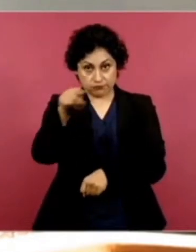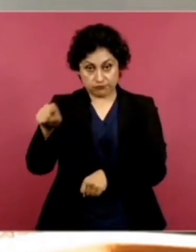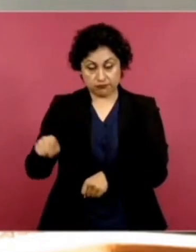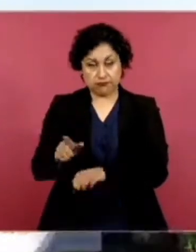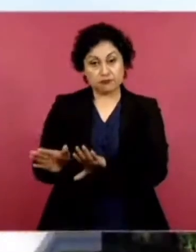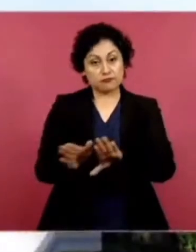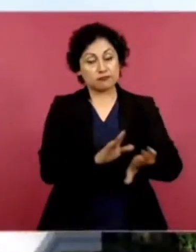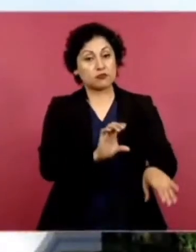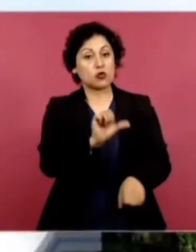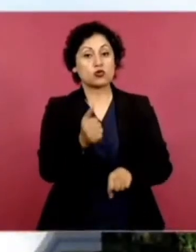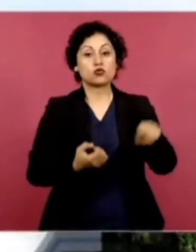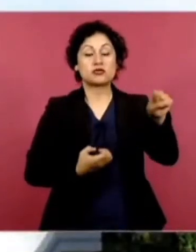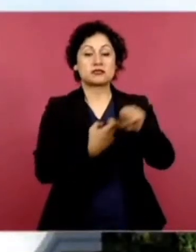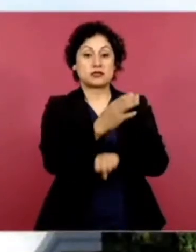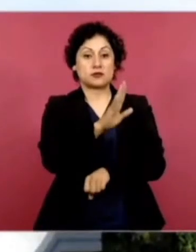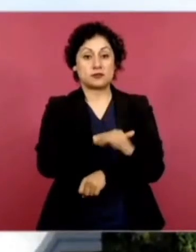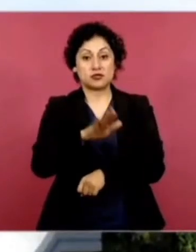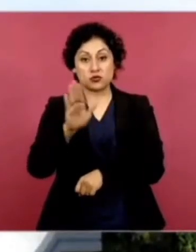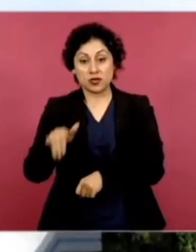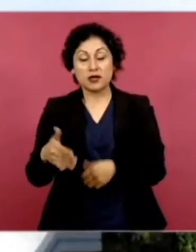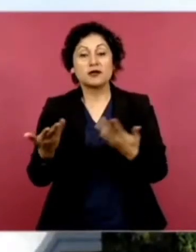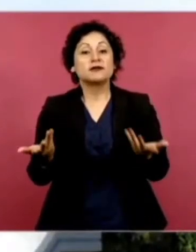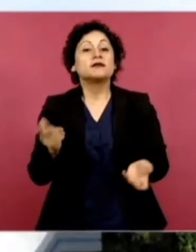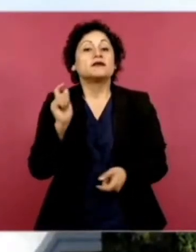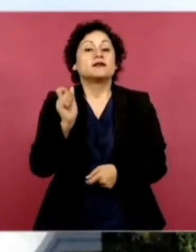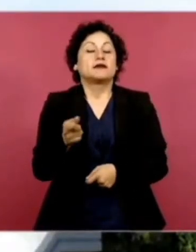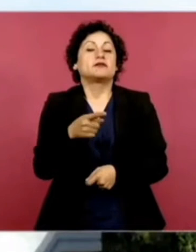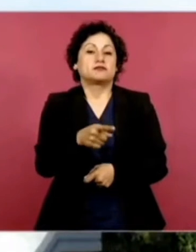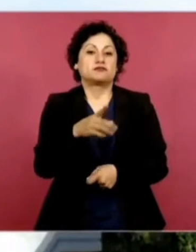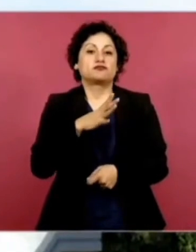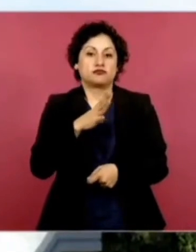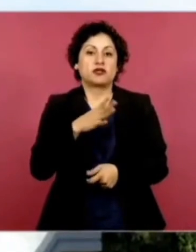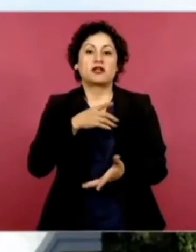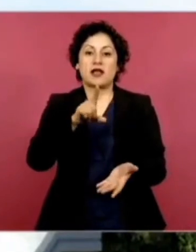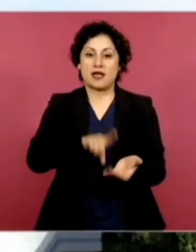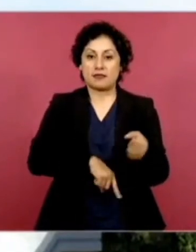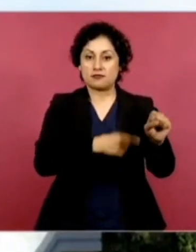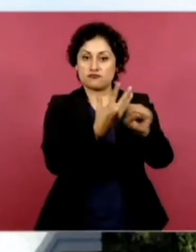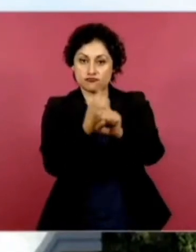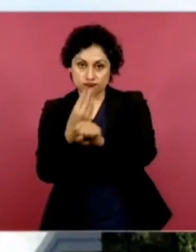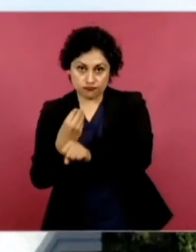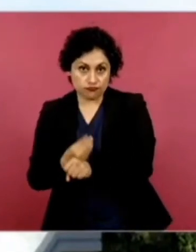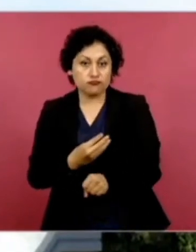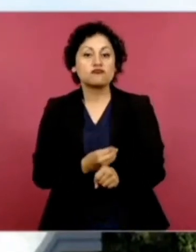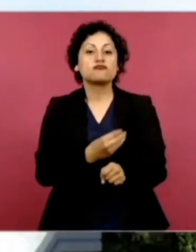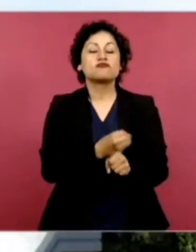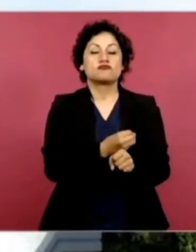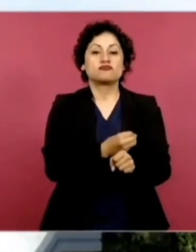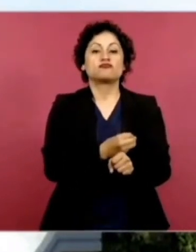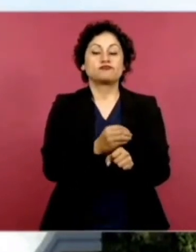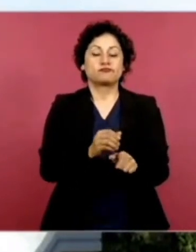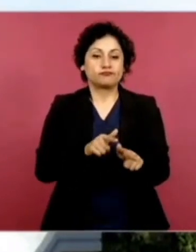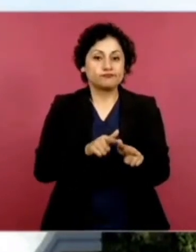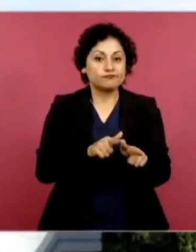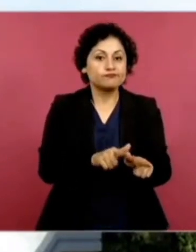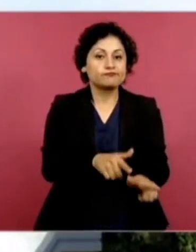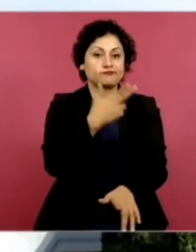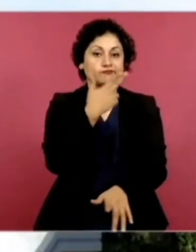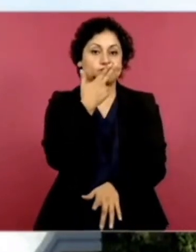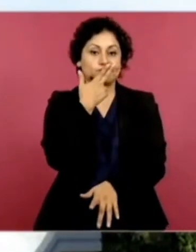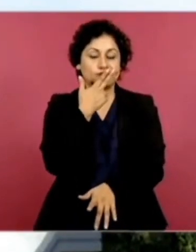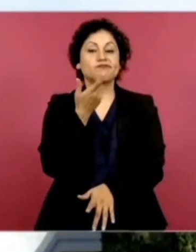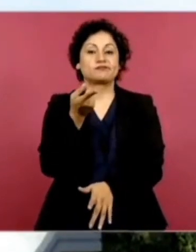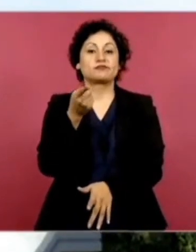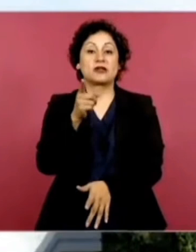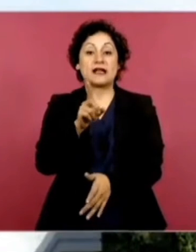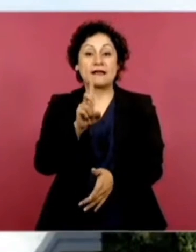Michoacán ha tenido acciones de mantenimiento, rehabilitación y conservación en 26